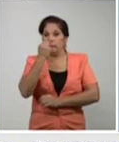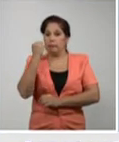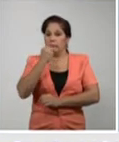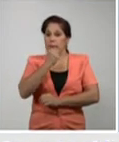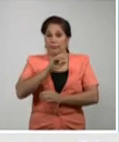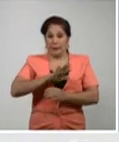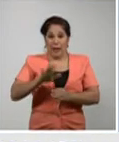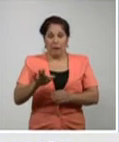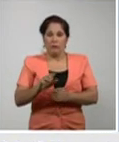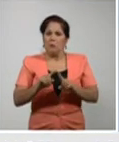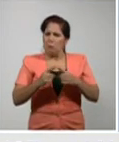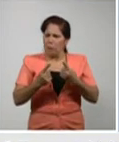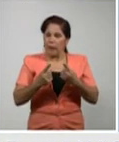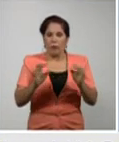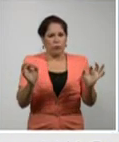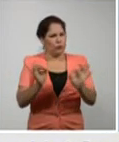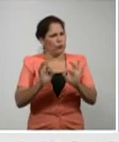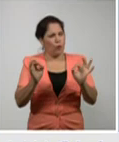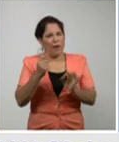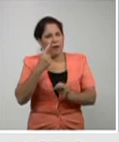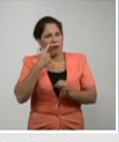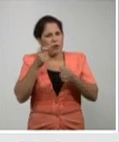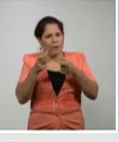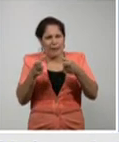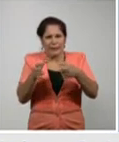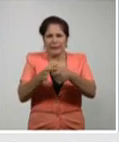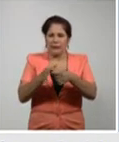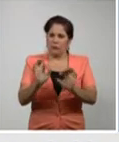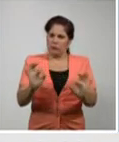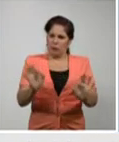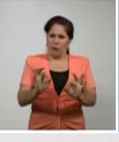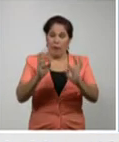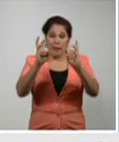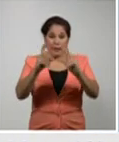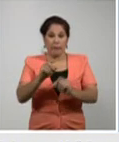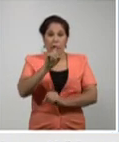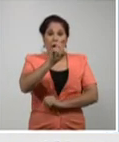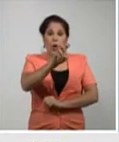todavía no se ve un impacto. Ya la cifra es de